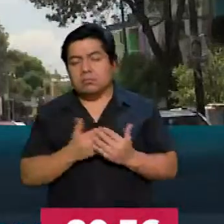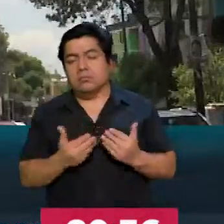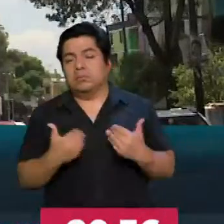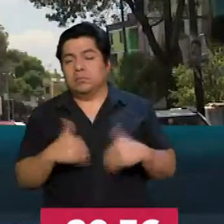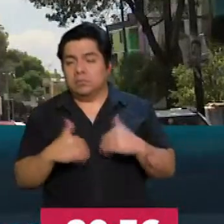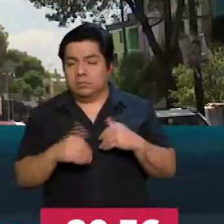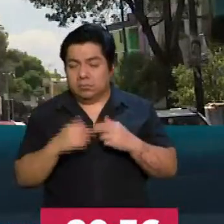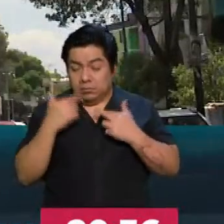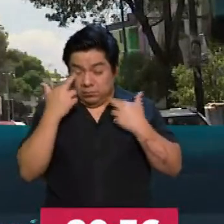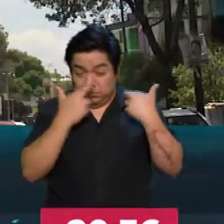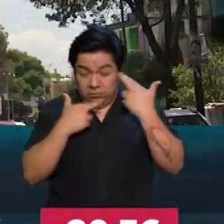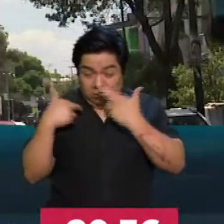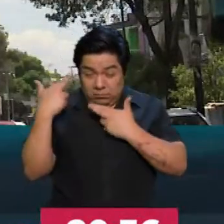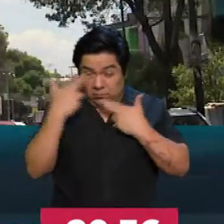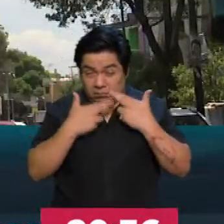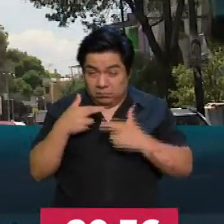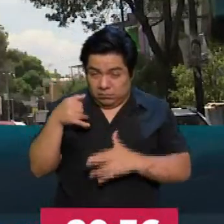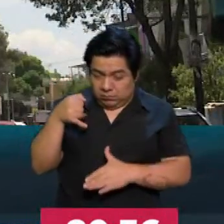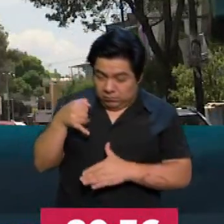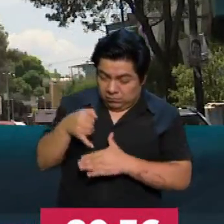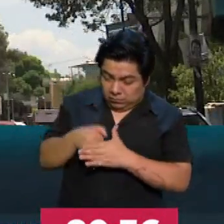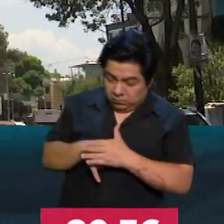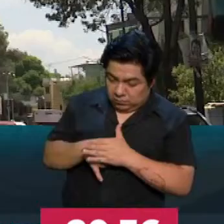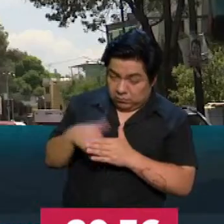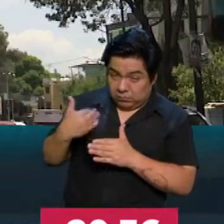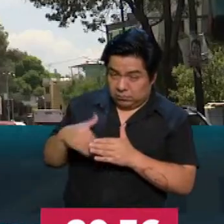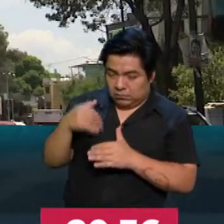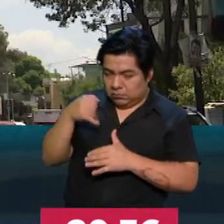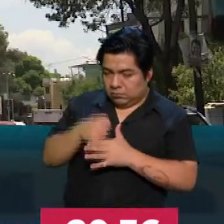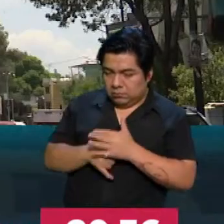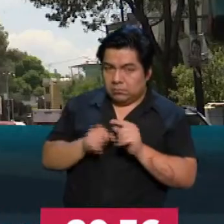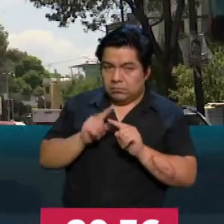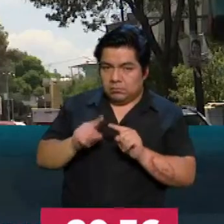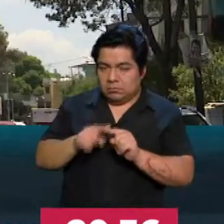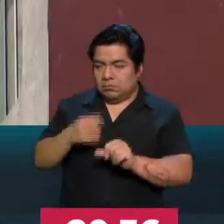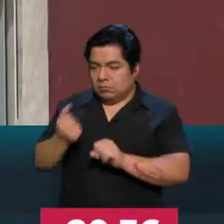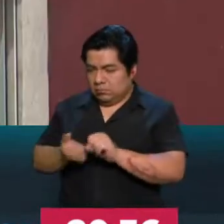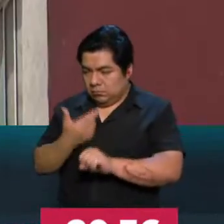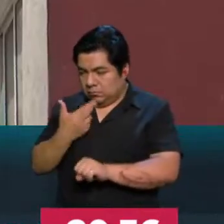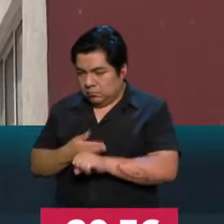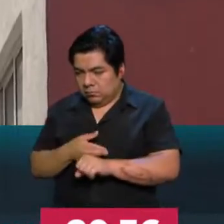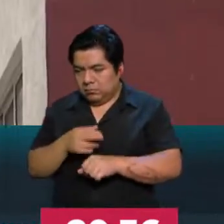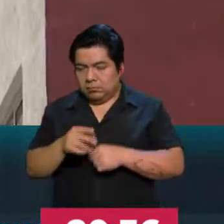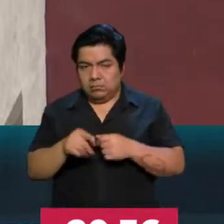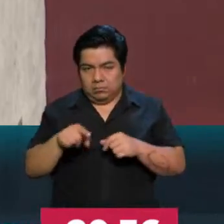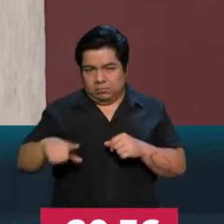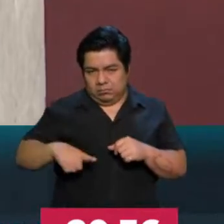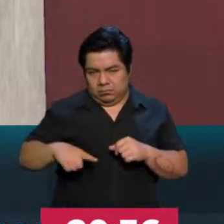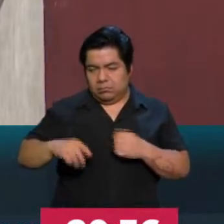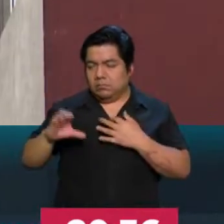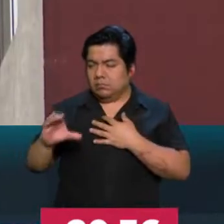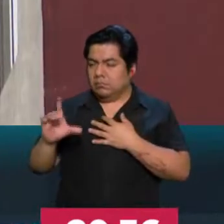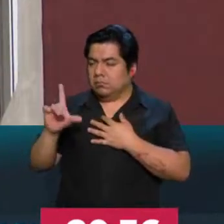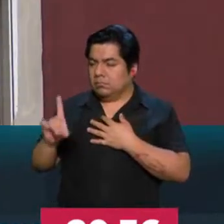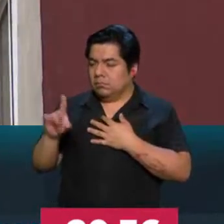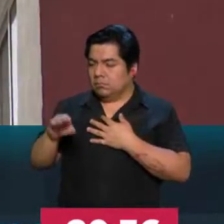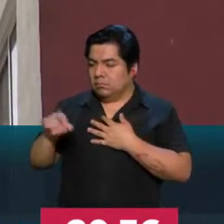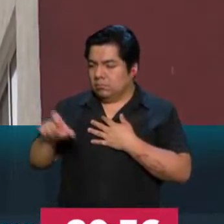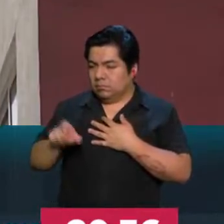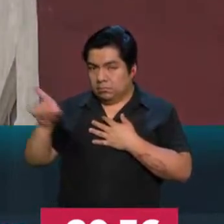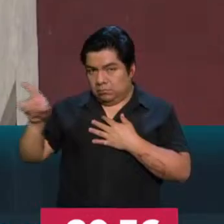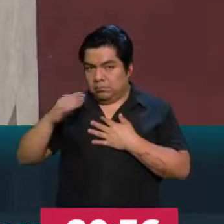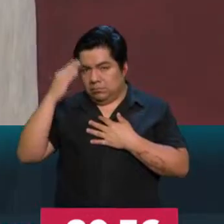intenso análisis, un diagnóstico muy profundo entre distintas secretarías del gobierno de la Ciudad de México, encabezado por